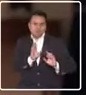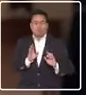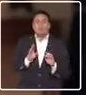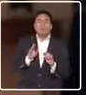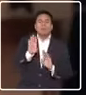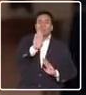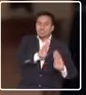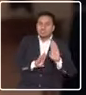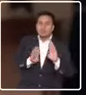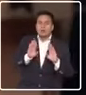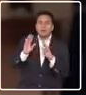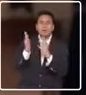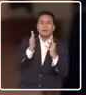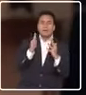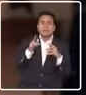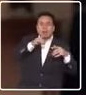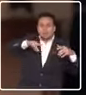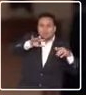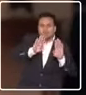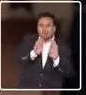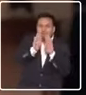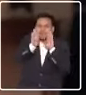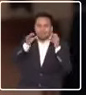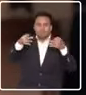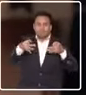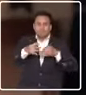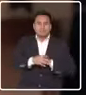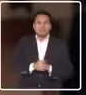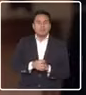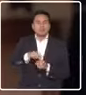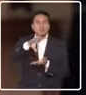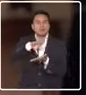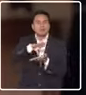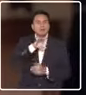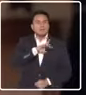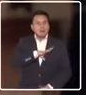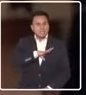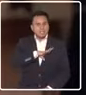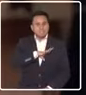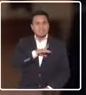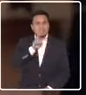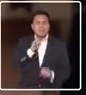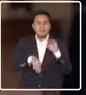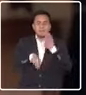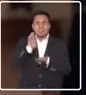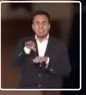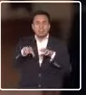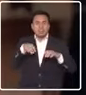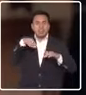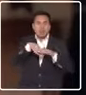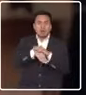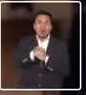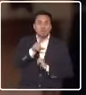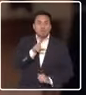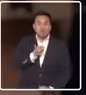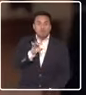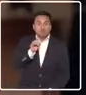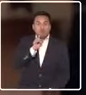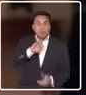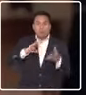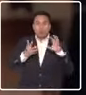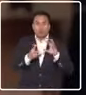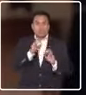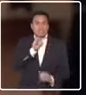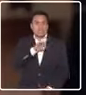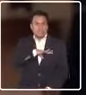sin la protección del medio ambiente nuestro país tiene las mayores reservas de lítio del mundo